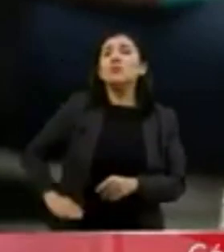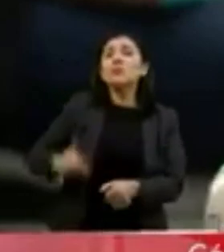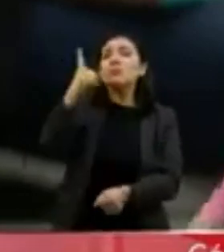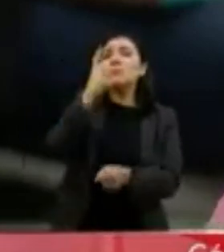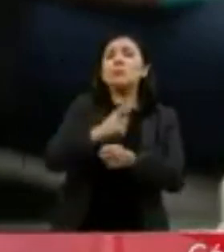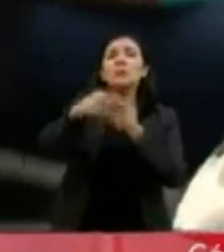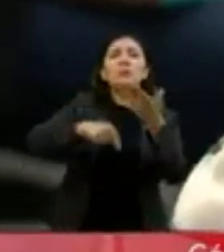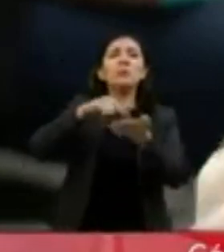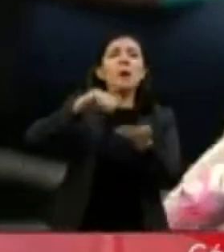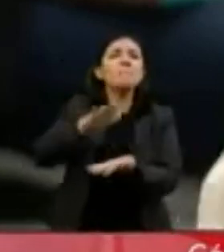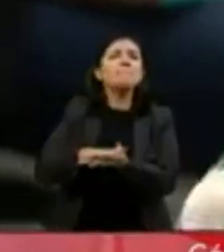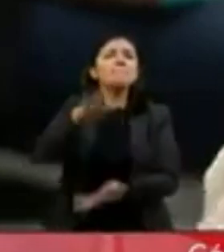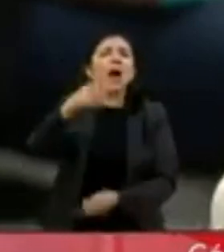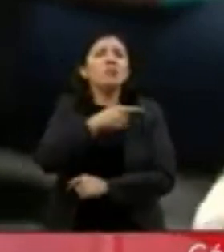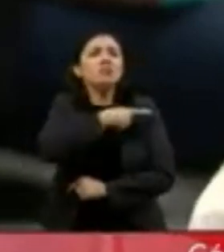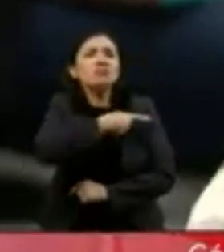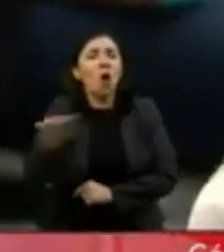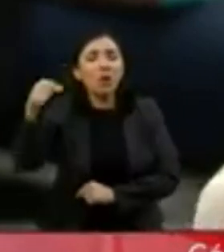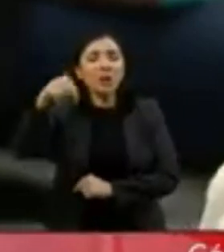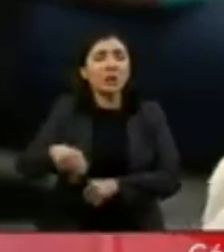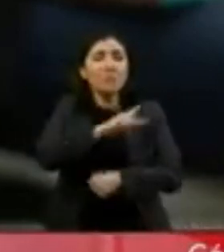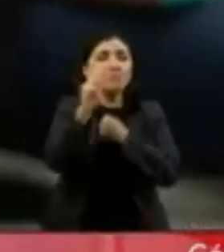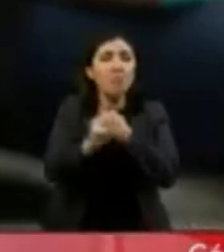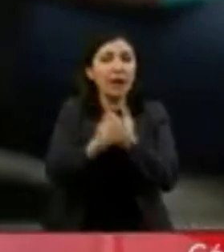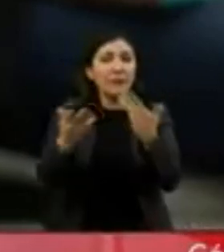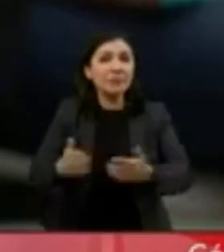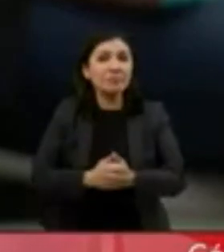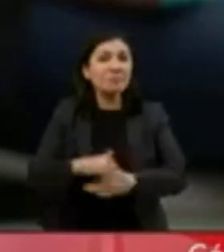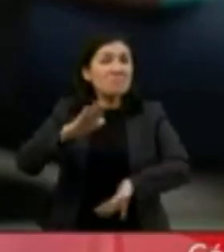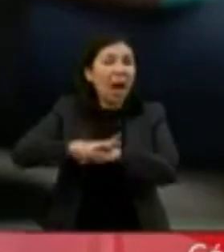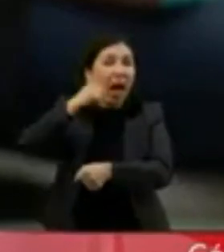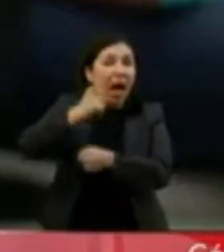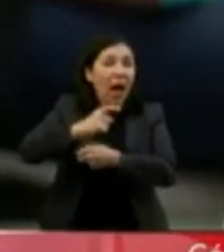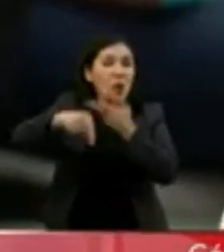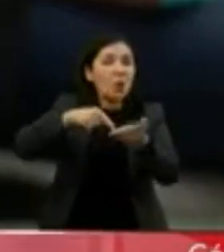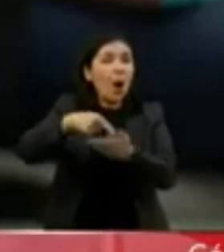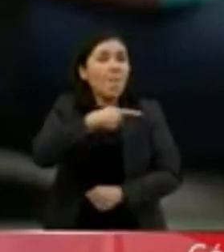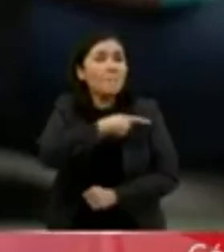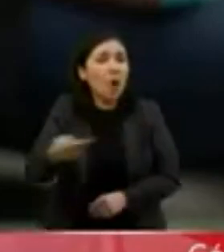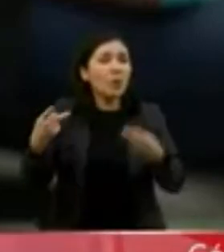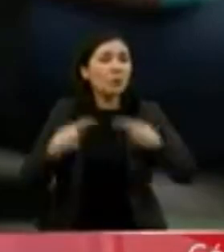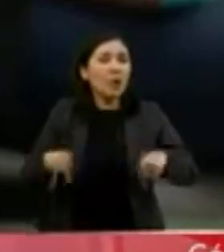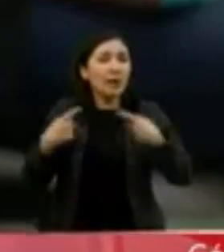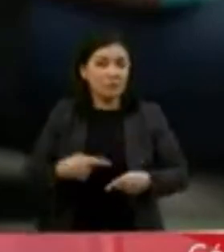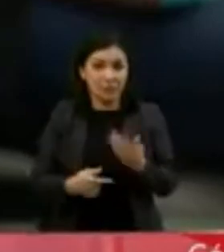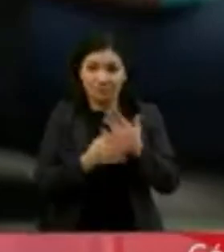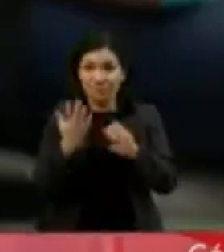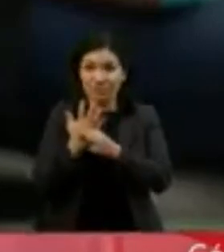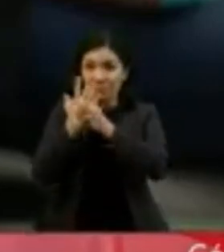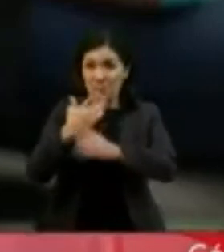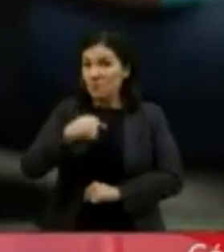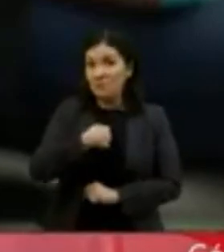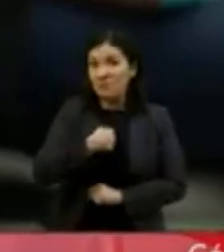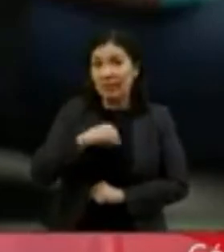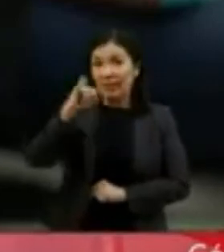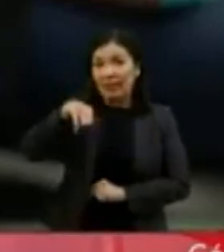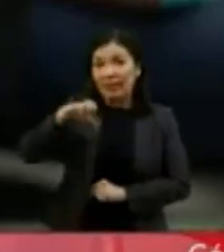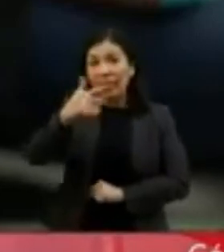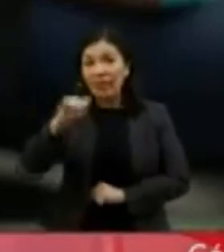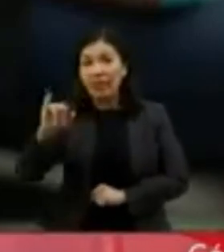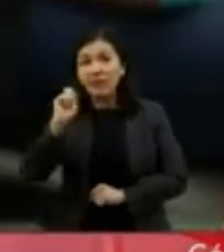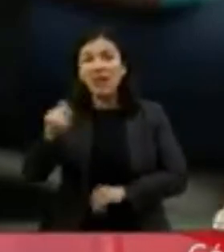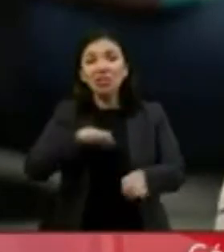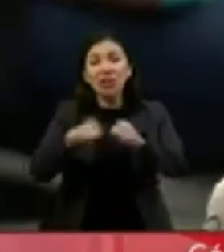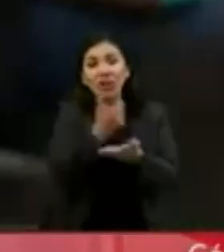mayor número de pobres en este país mayor número de pobres no lo digo yo lo dice el ineji pobreza salarial